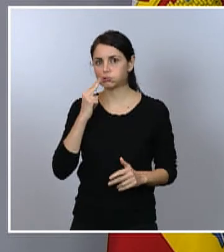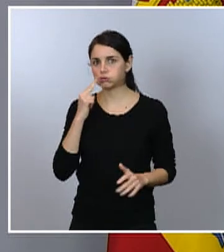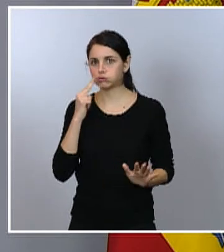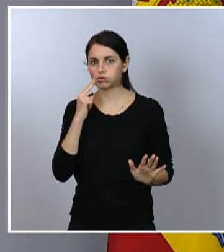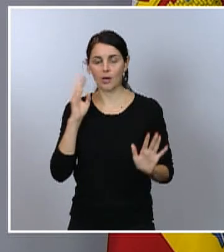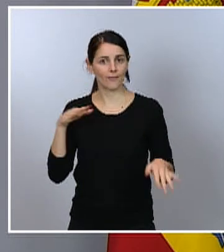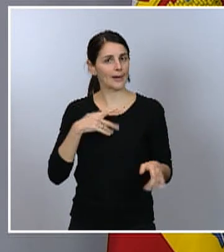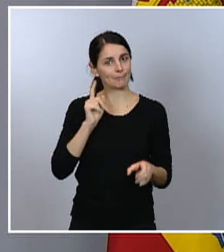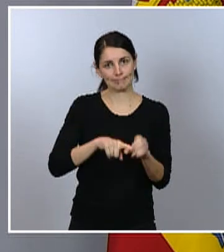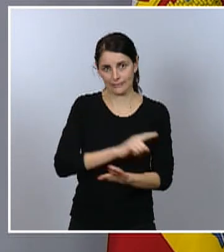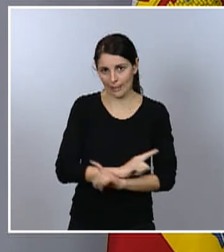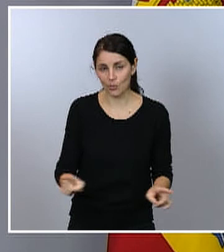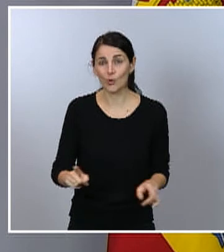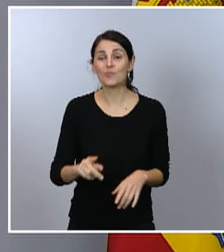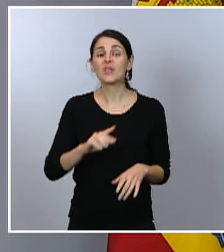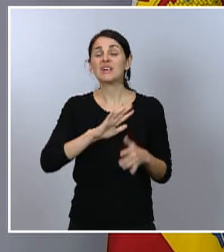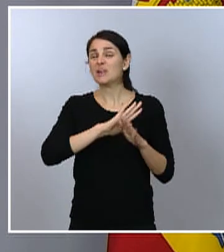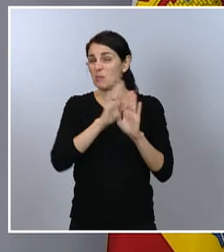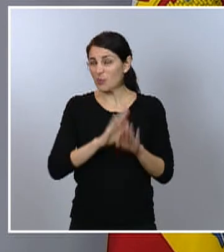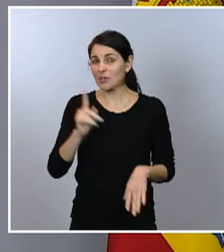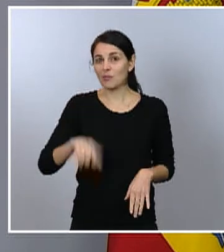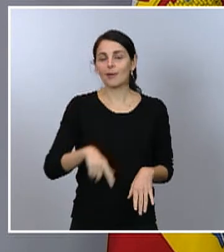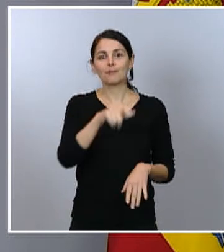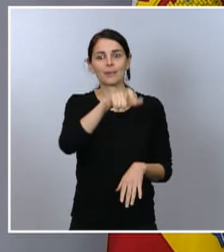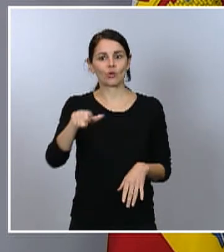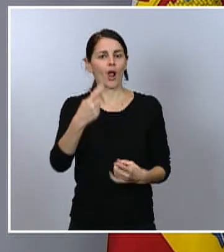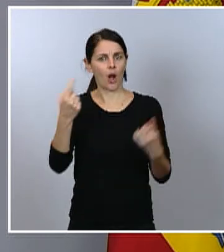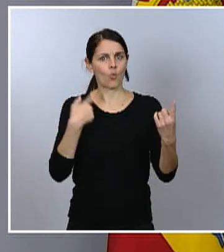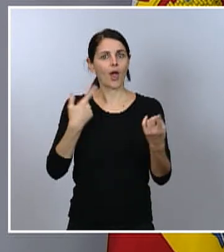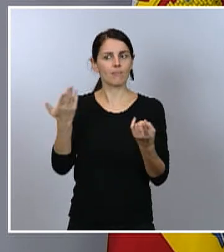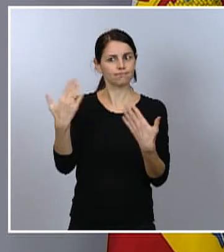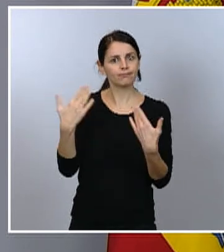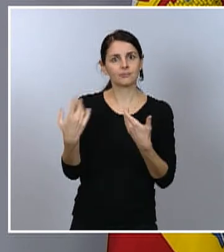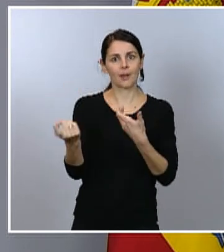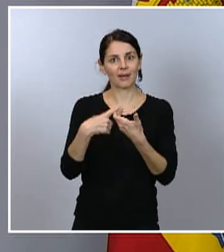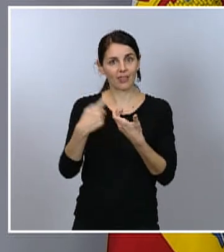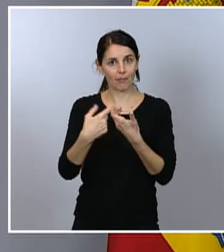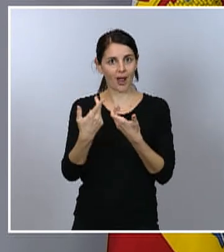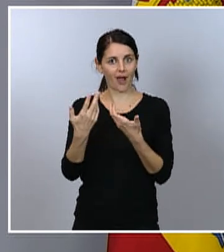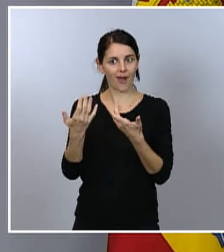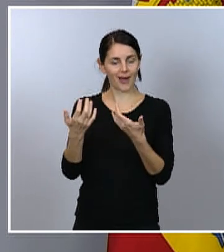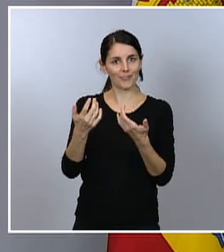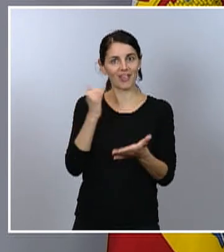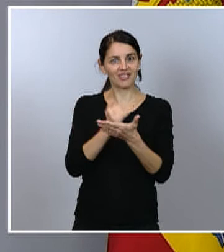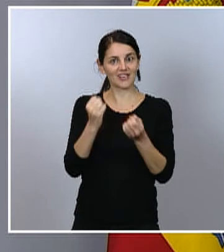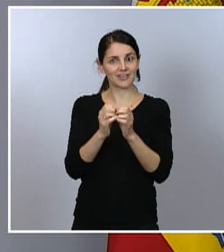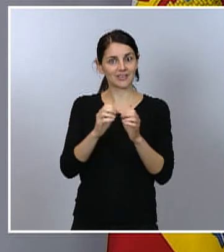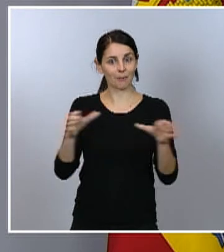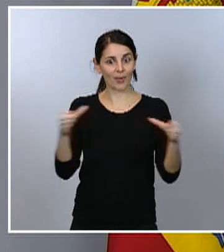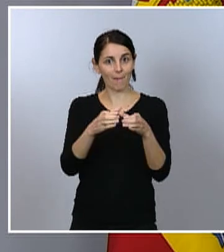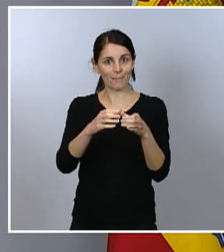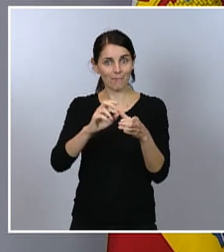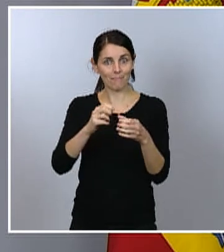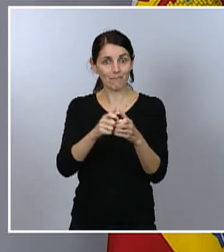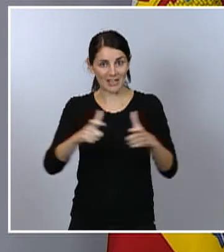personas que han sido invitadas a test masivos poblacionales que se han realizado en muchos sitios del país, y esto también favorece